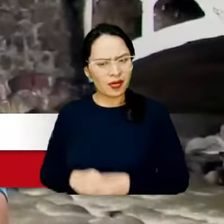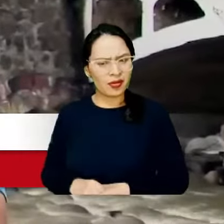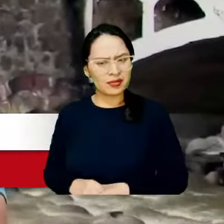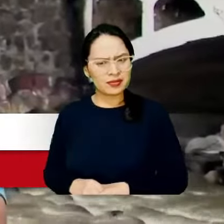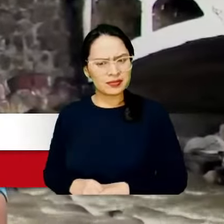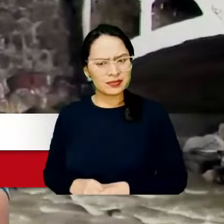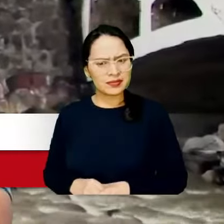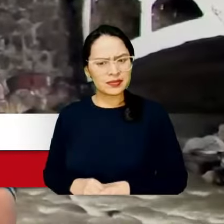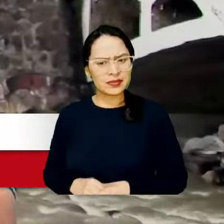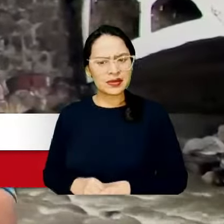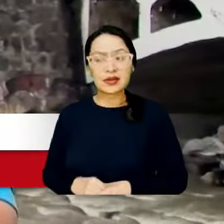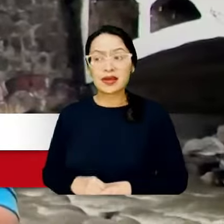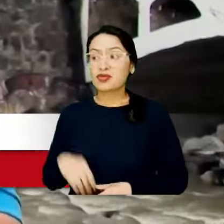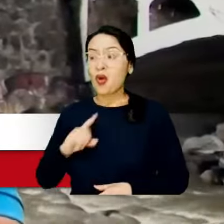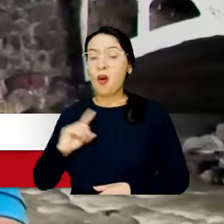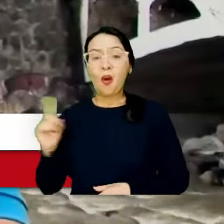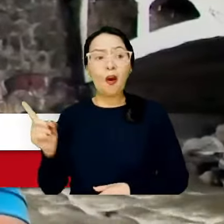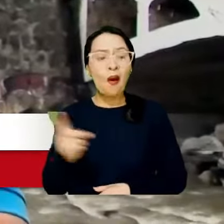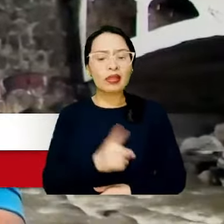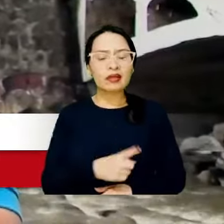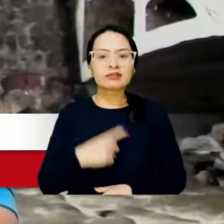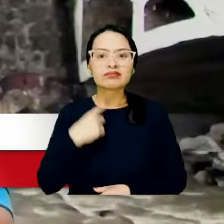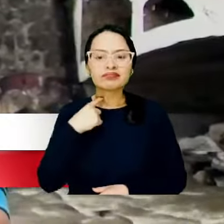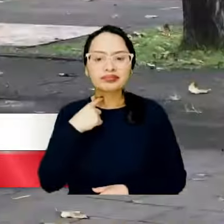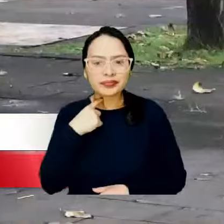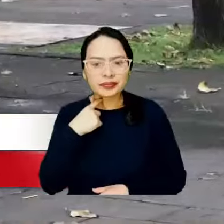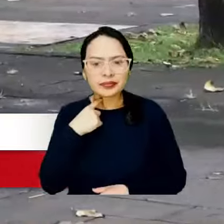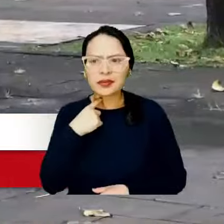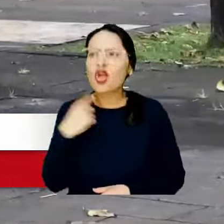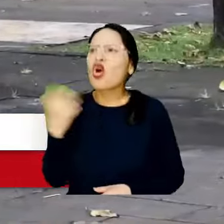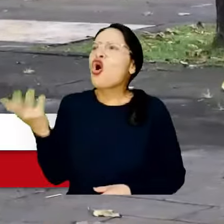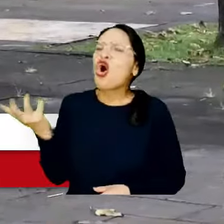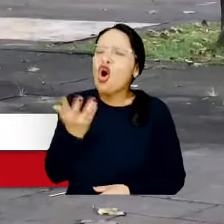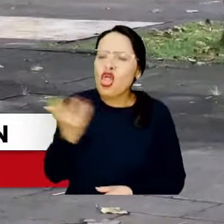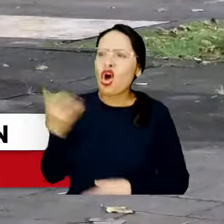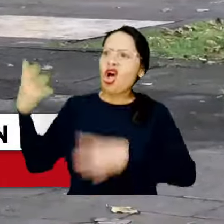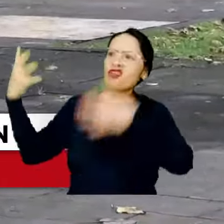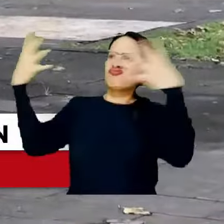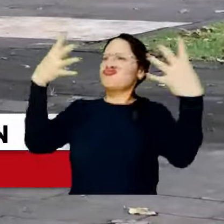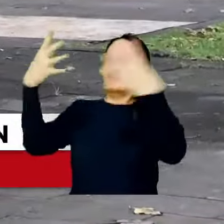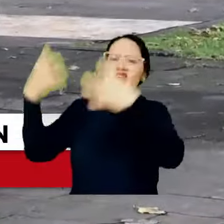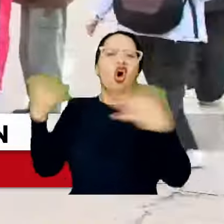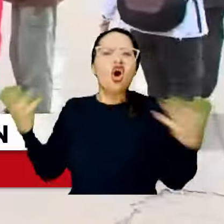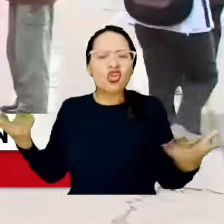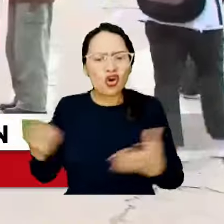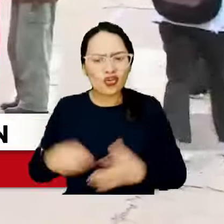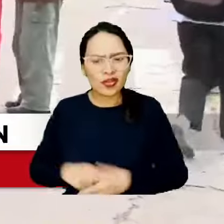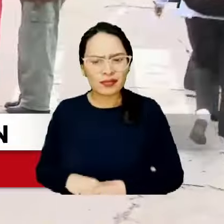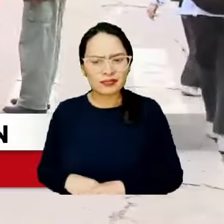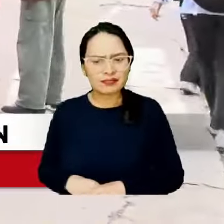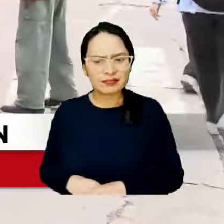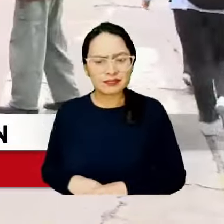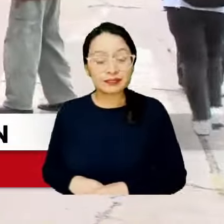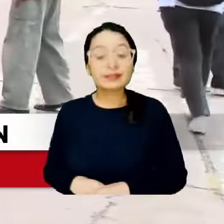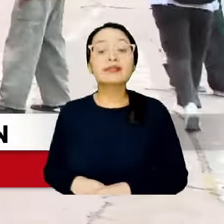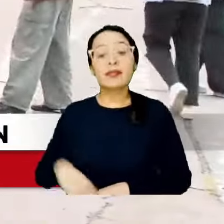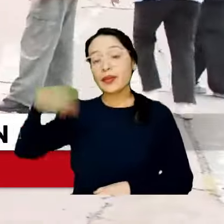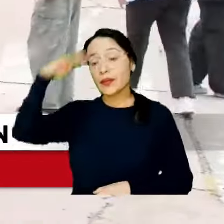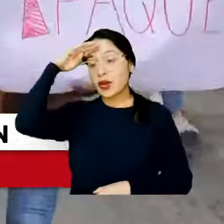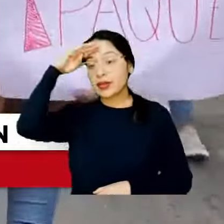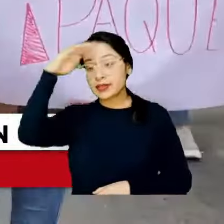los ciudadanos en una guerra que no existe. Al lugar llegaron efectivos de Policía Nacional y EMOB-EP para